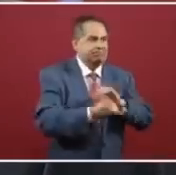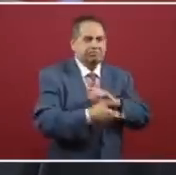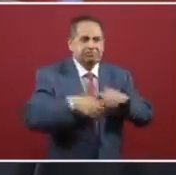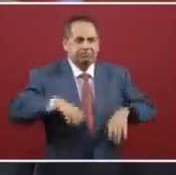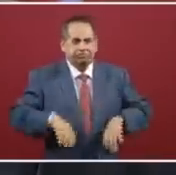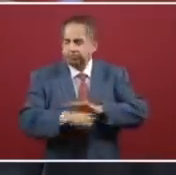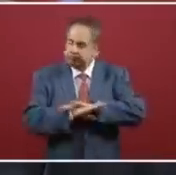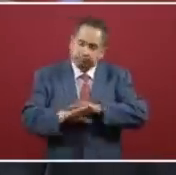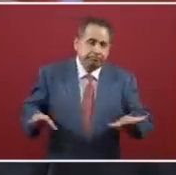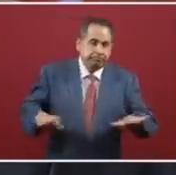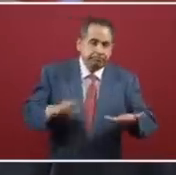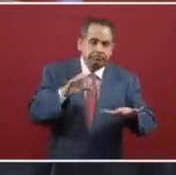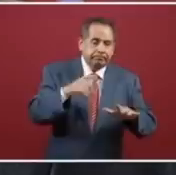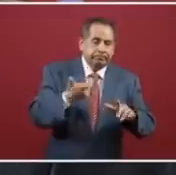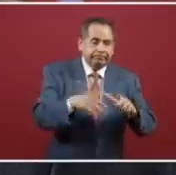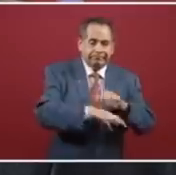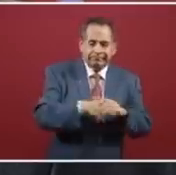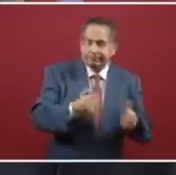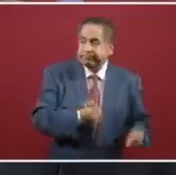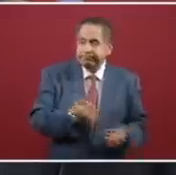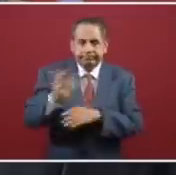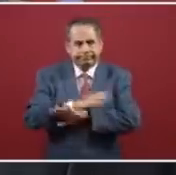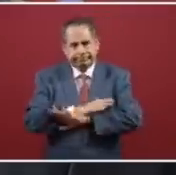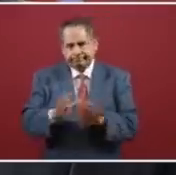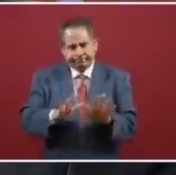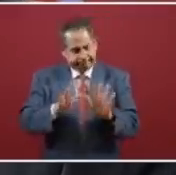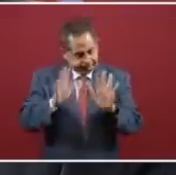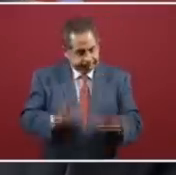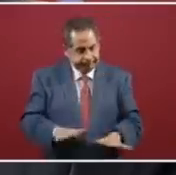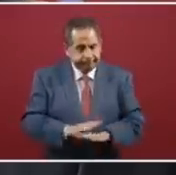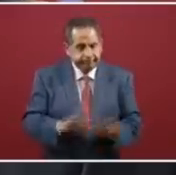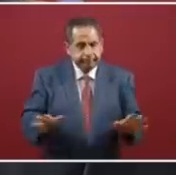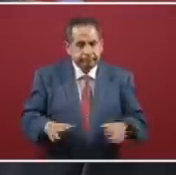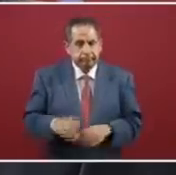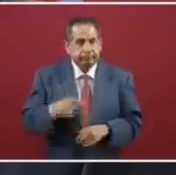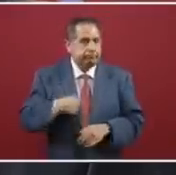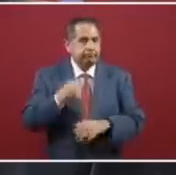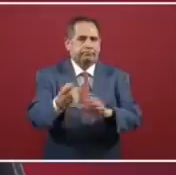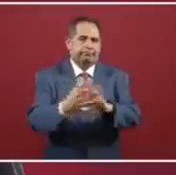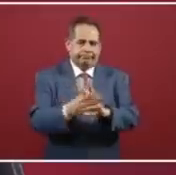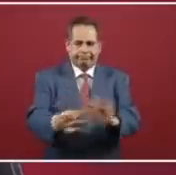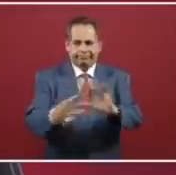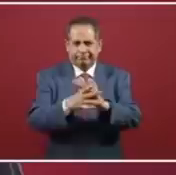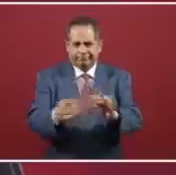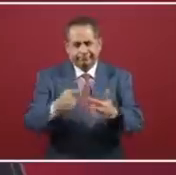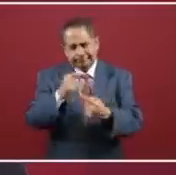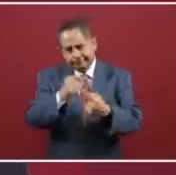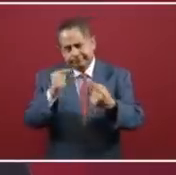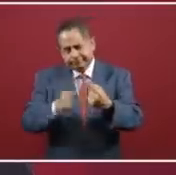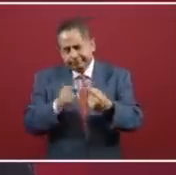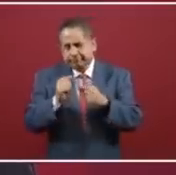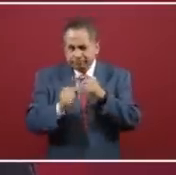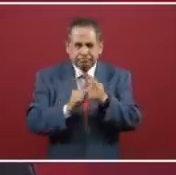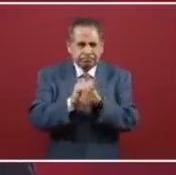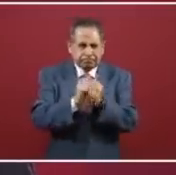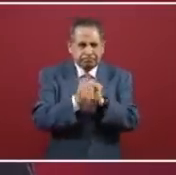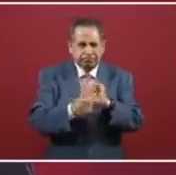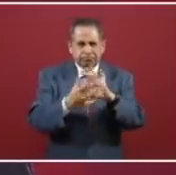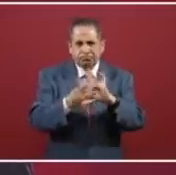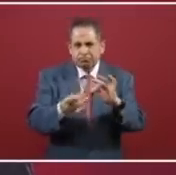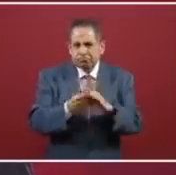se acabó el saqueo entonces todas estas explicaciones las tenemos que ir dando poco a